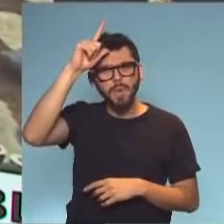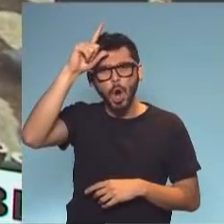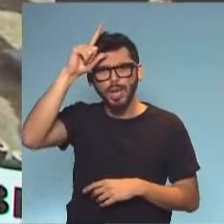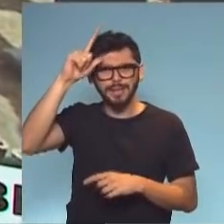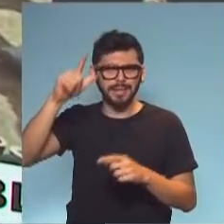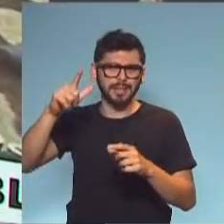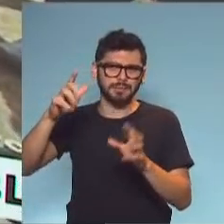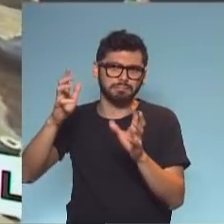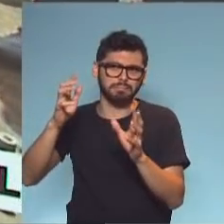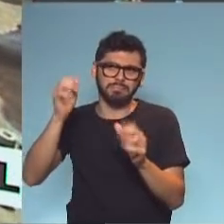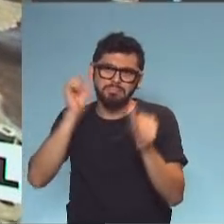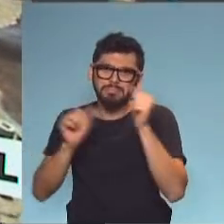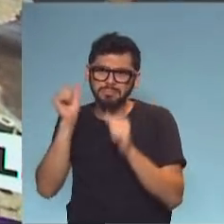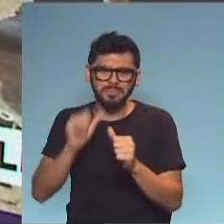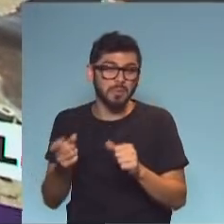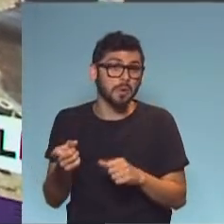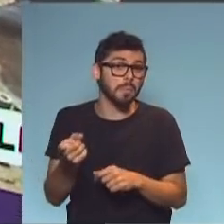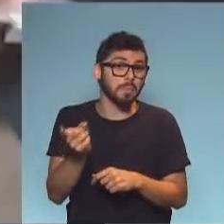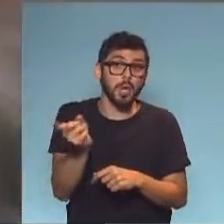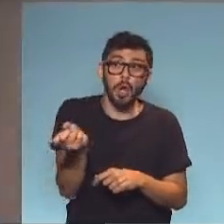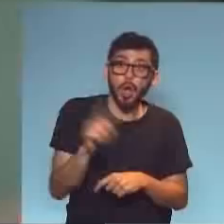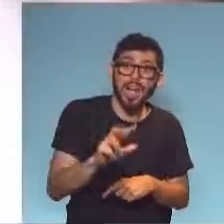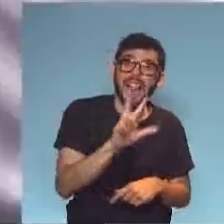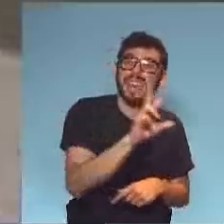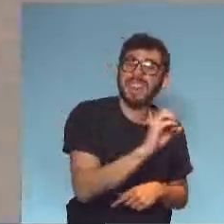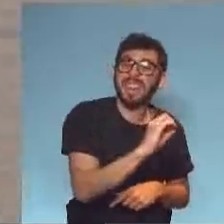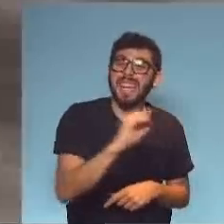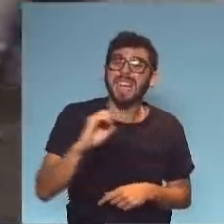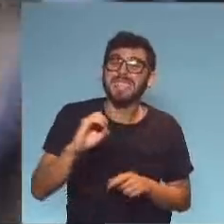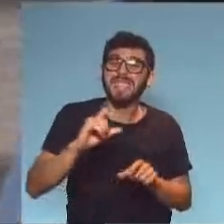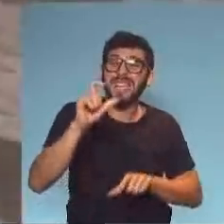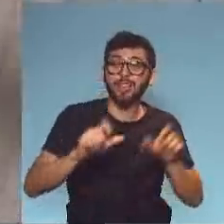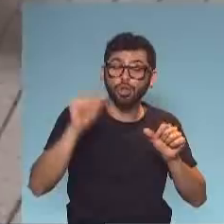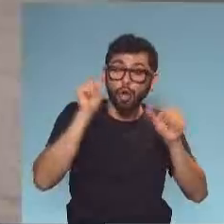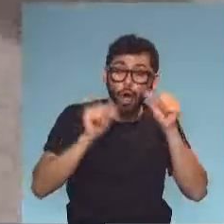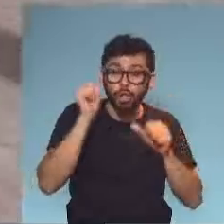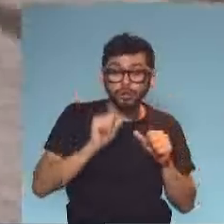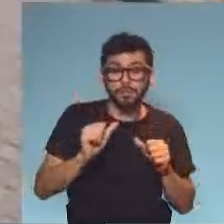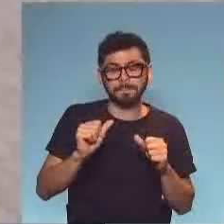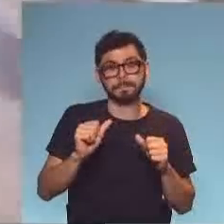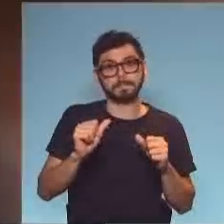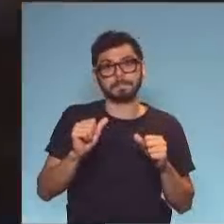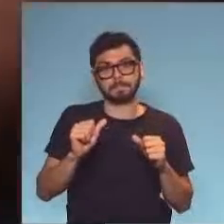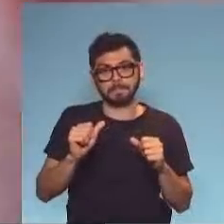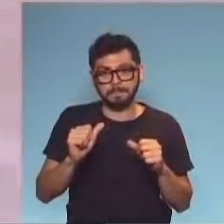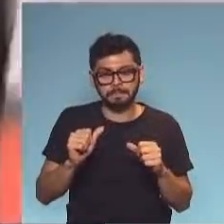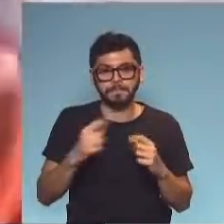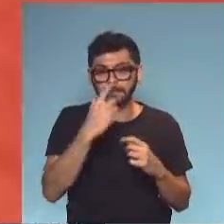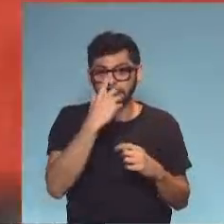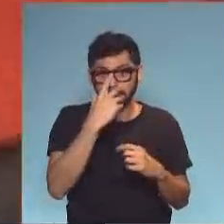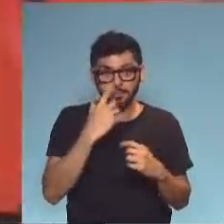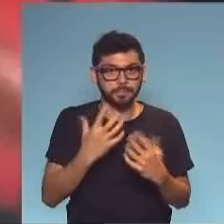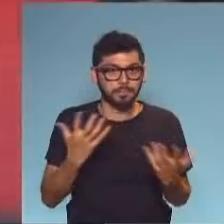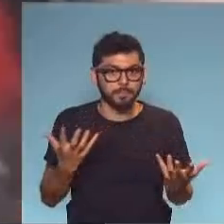pero tenemos del otro lado 300 palestinos heridos, ¿no? Y ahí empieza también las dudas acerca de, bueno, entonces